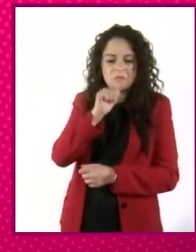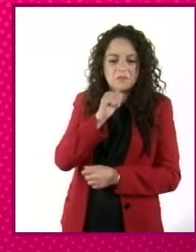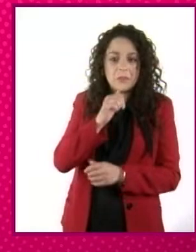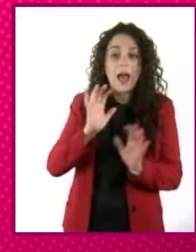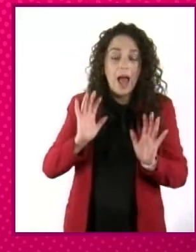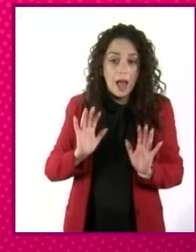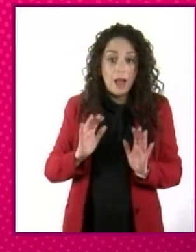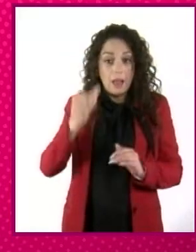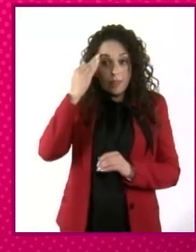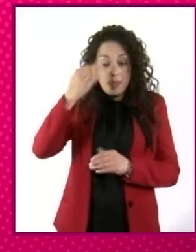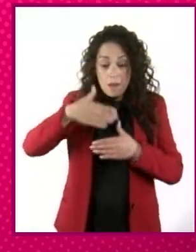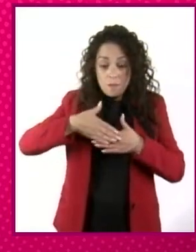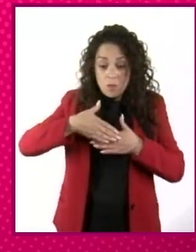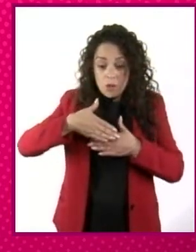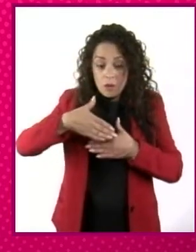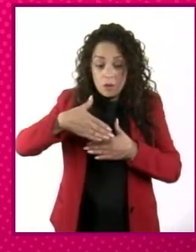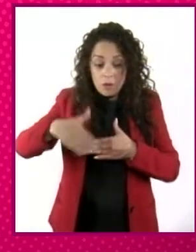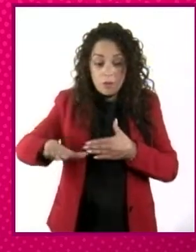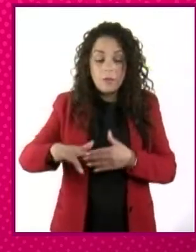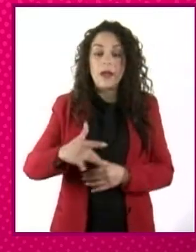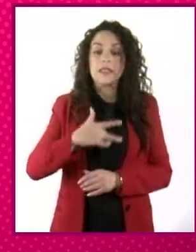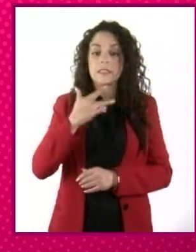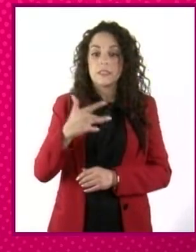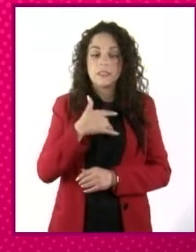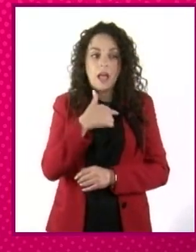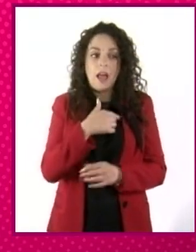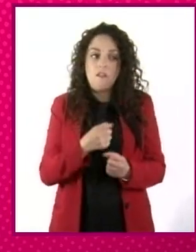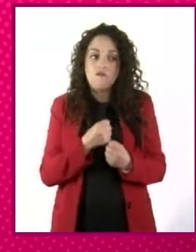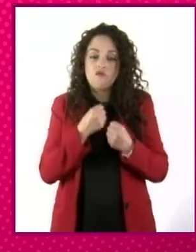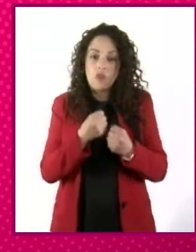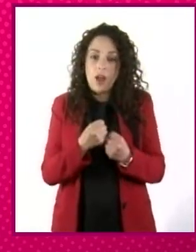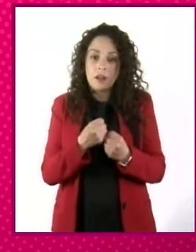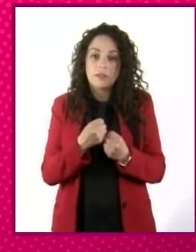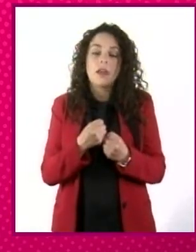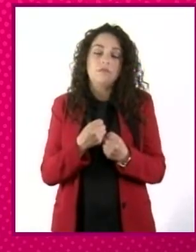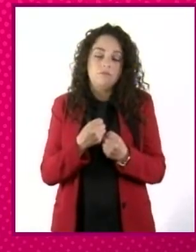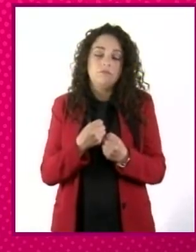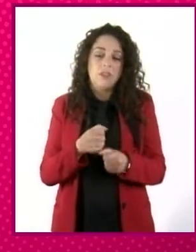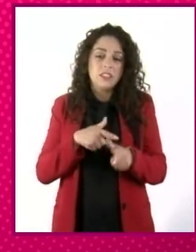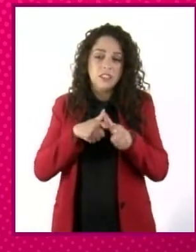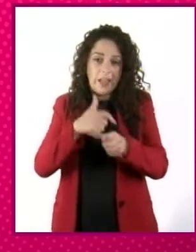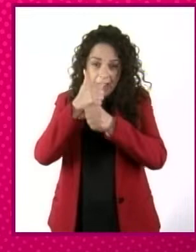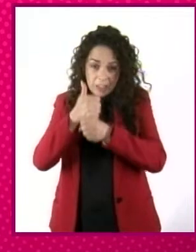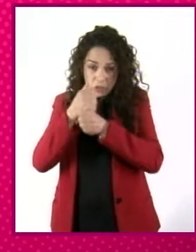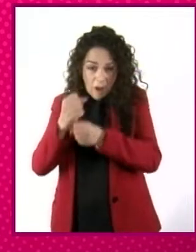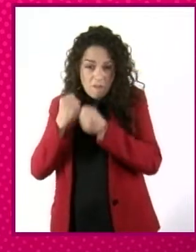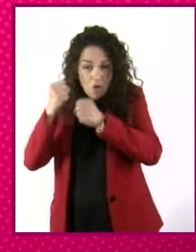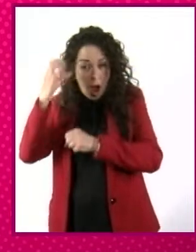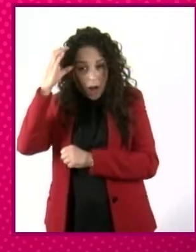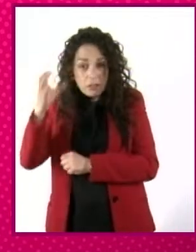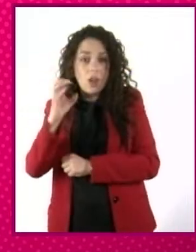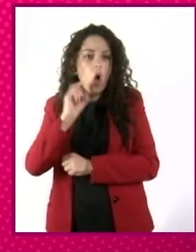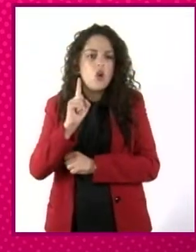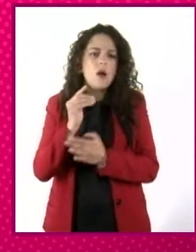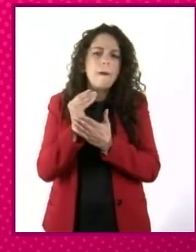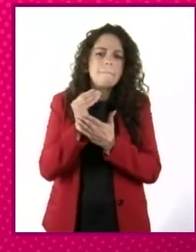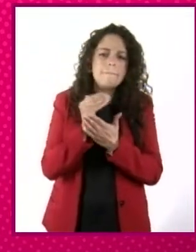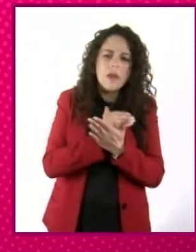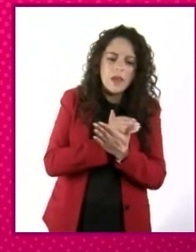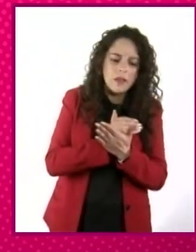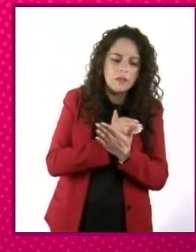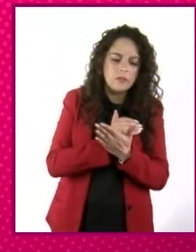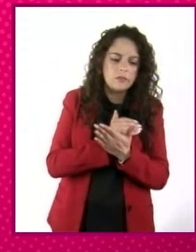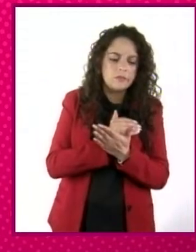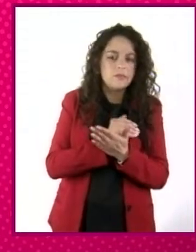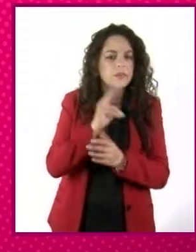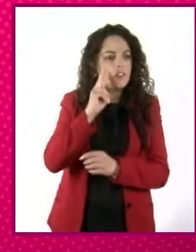el tiempo va a permitir, ¿cierto?, que esta intensidad de la pena pueda ir bajando, que el ver a la otra persona me sea menos